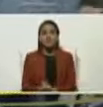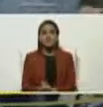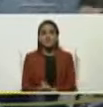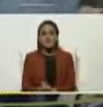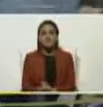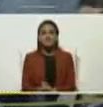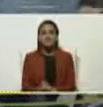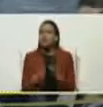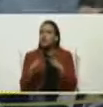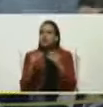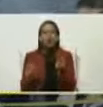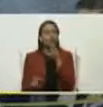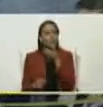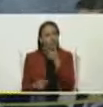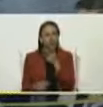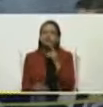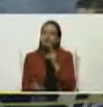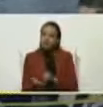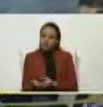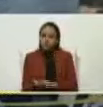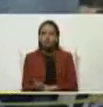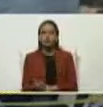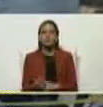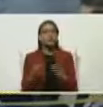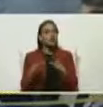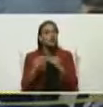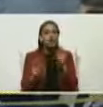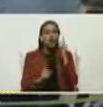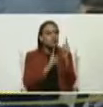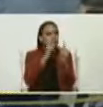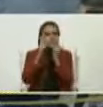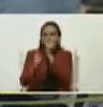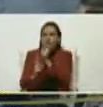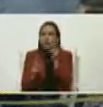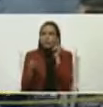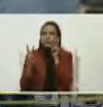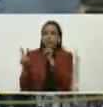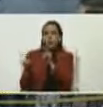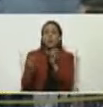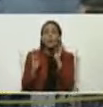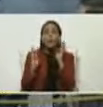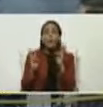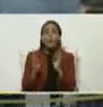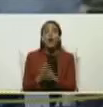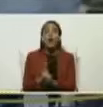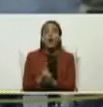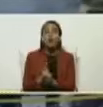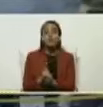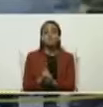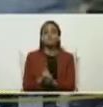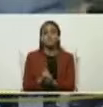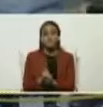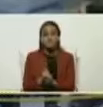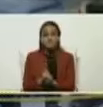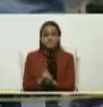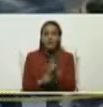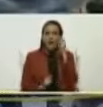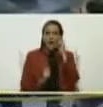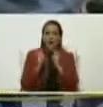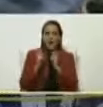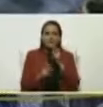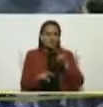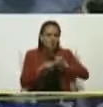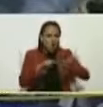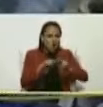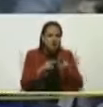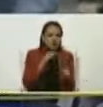Todo muy bonito, cada una de las cosas que se va viendo. La actuación de los